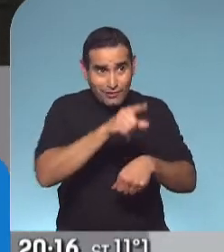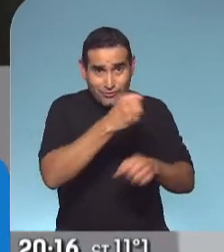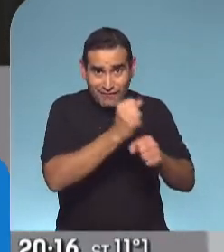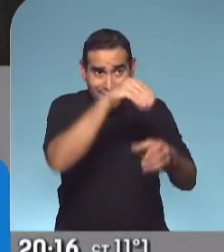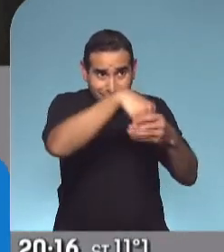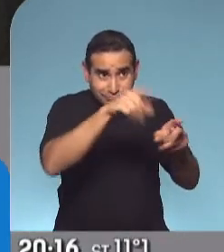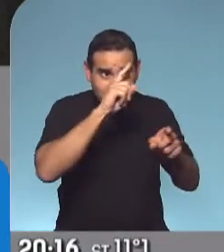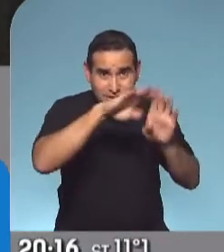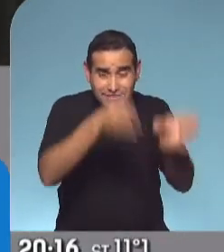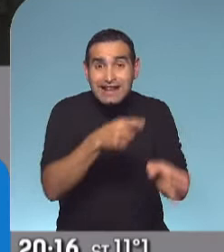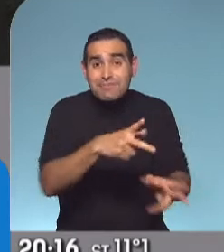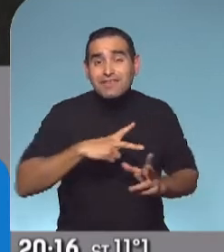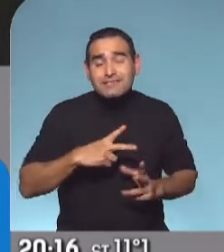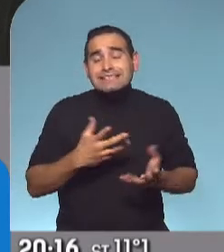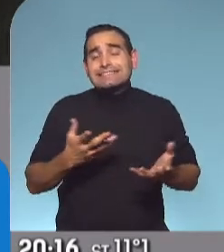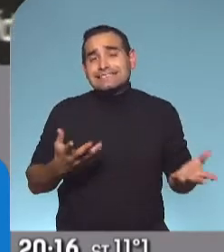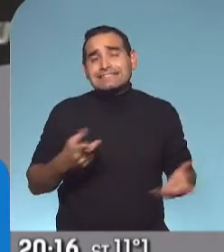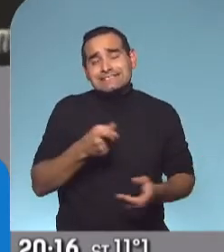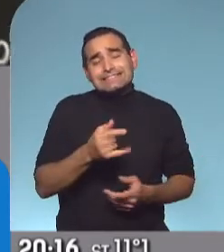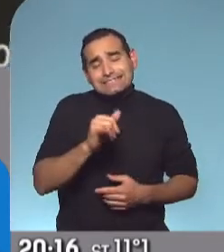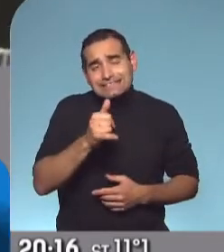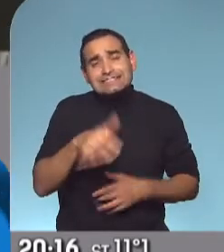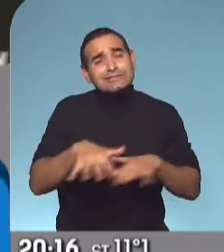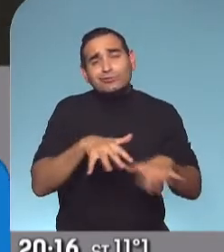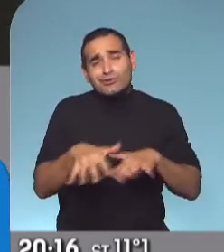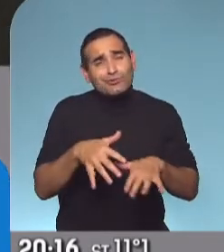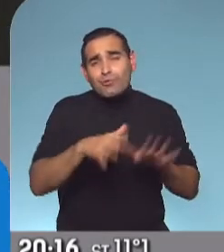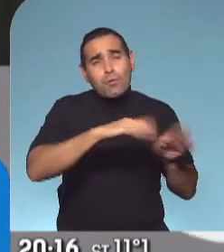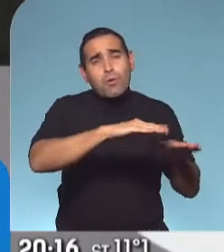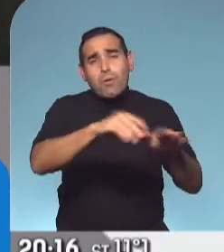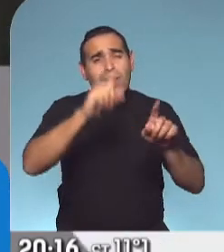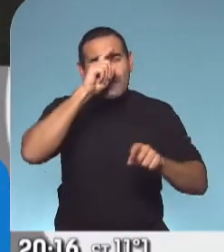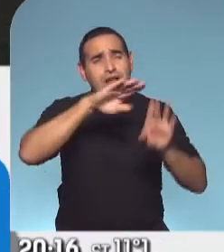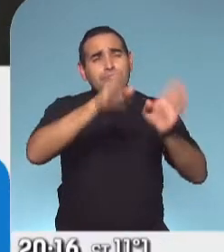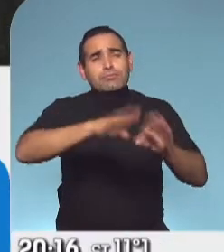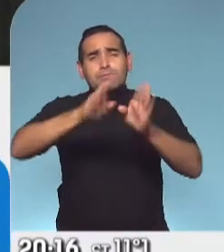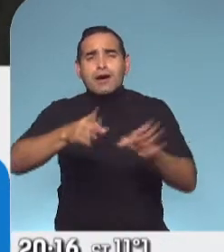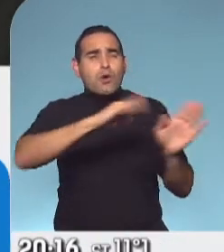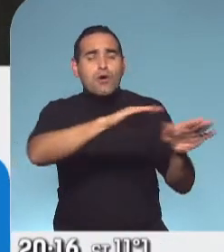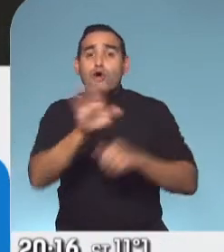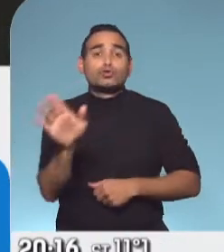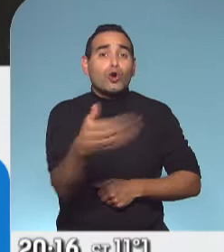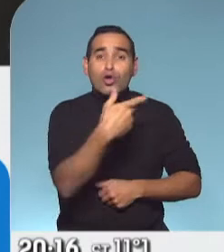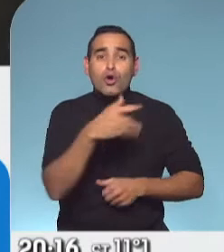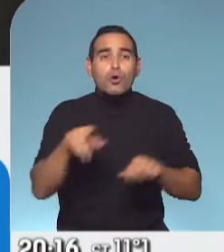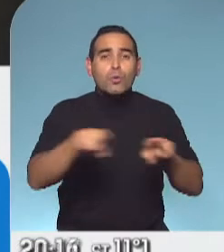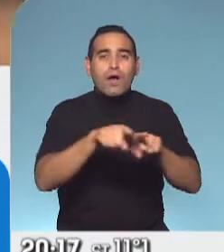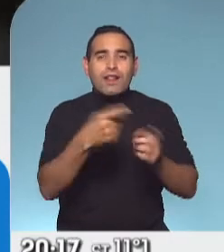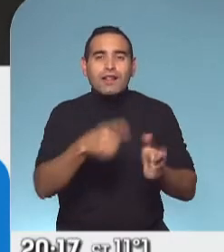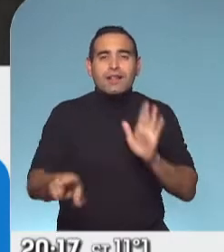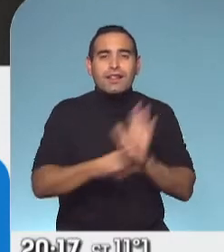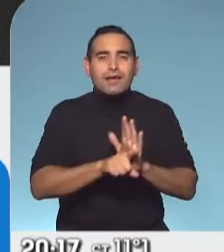y me dice: mirá, César, eso pasa en todas las clínicas, porque todas las clínicas se rigen por la